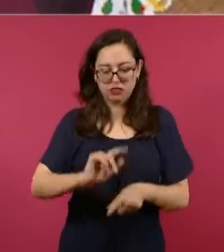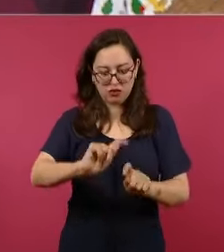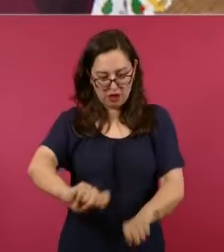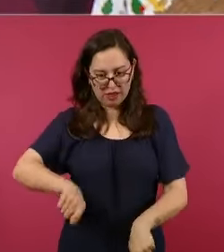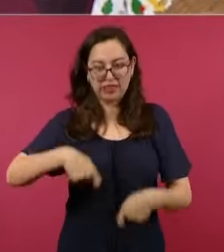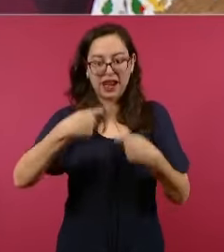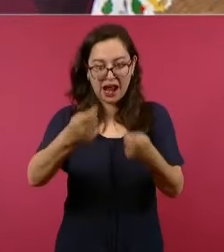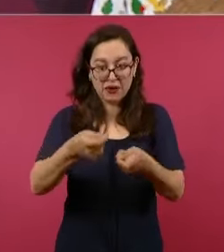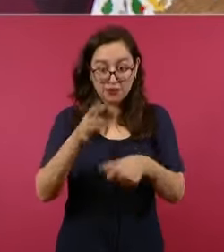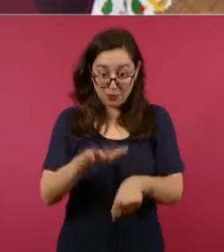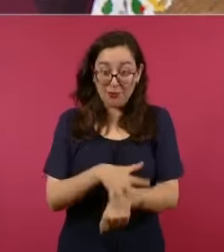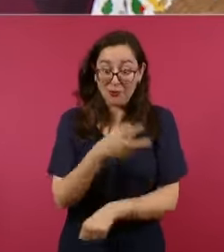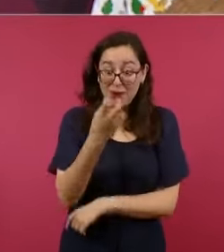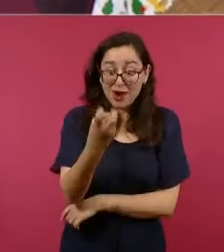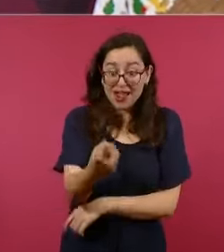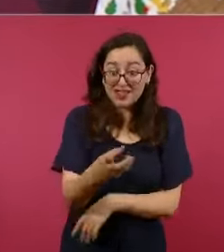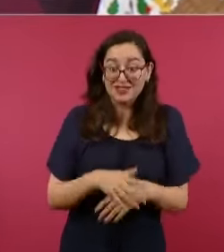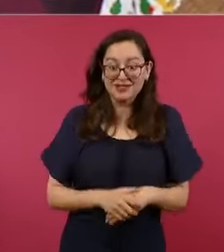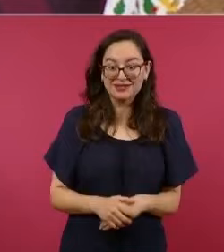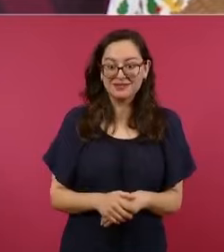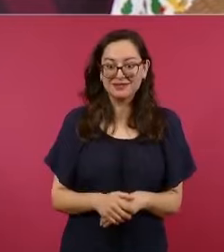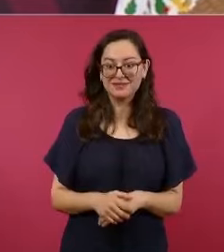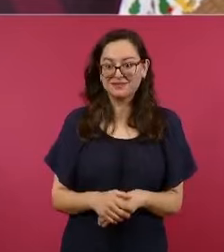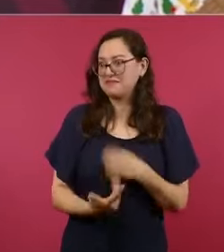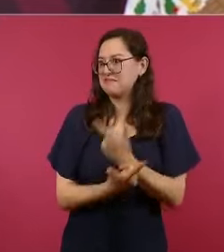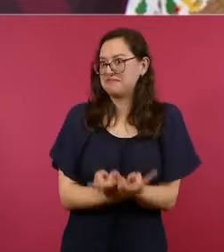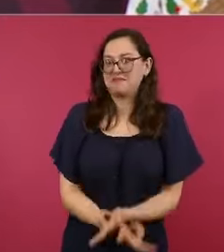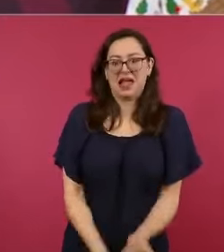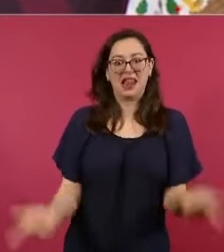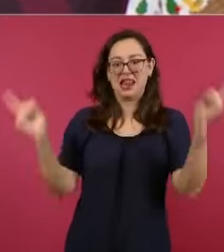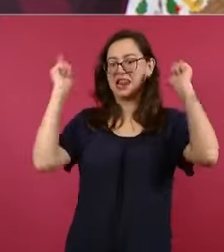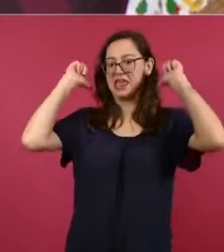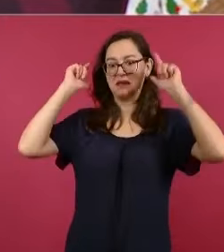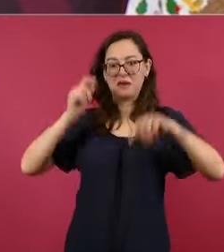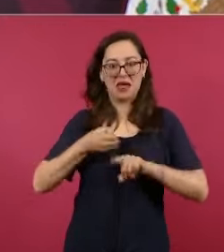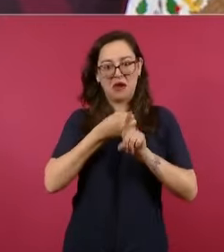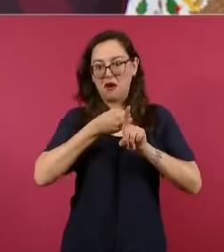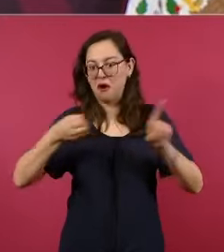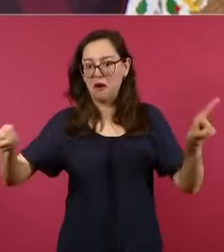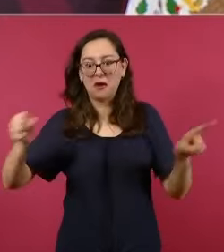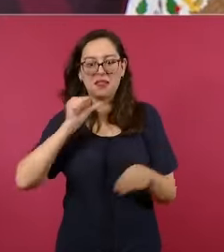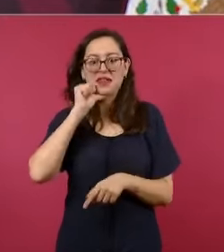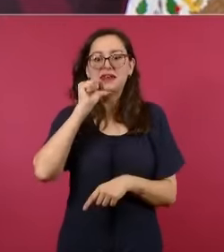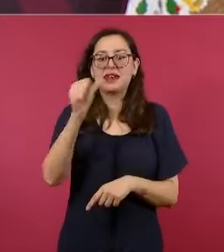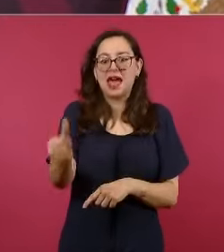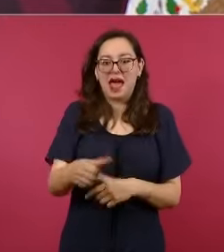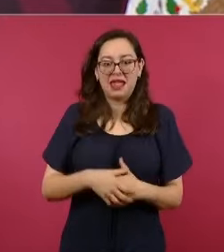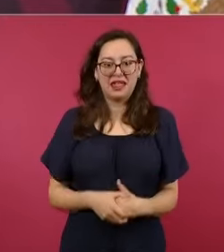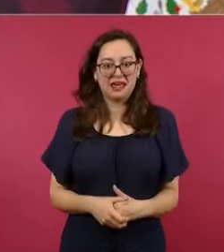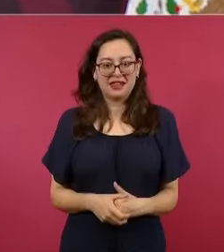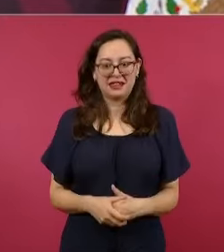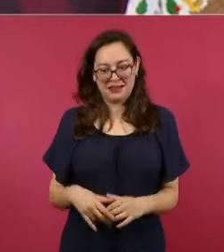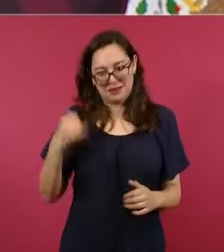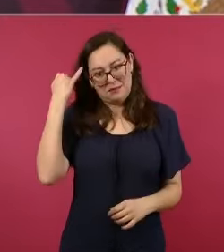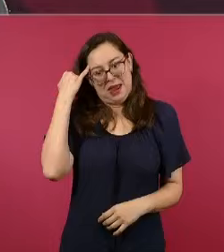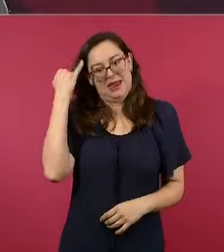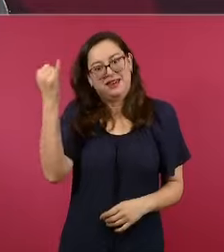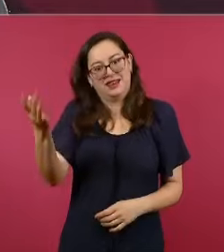mercado Pues imagínes el desorden la anarquía